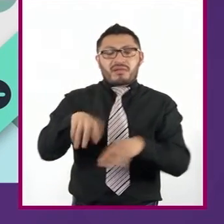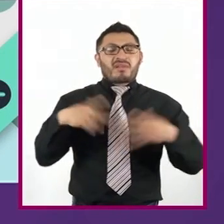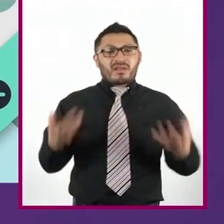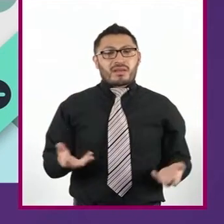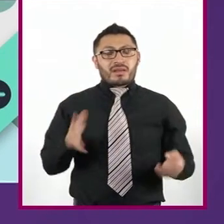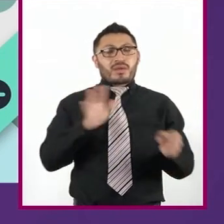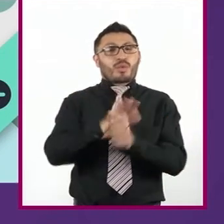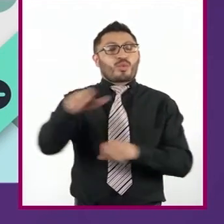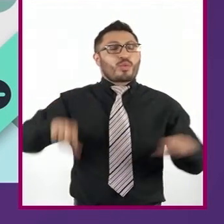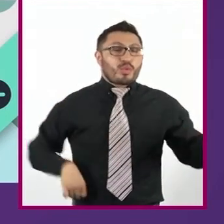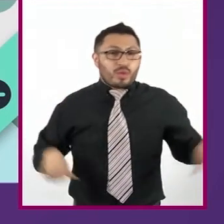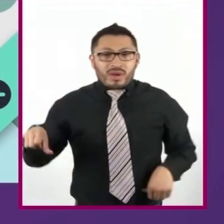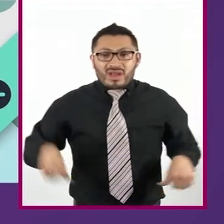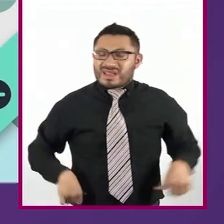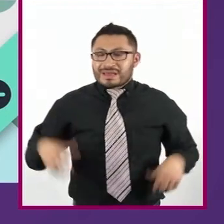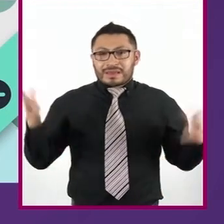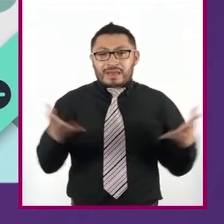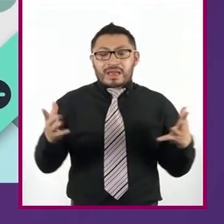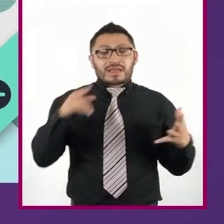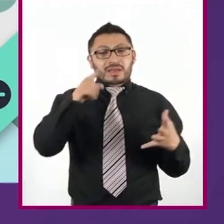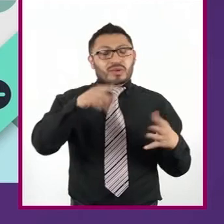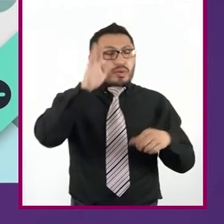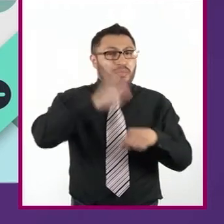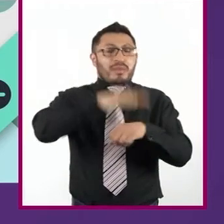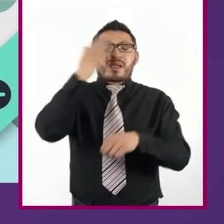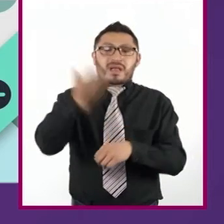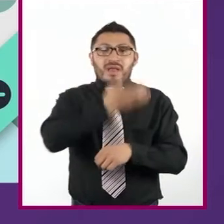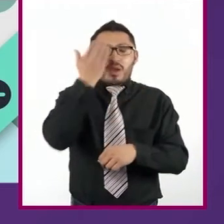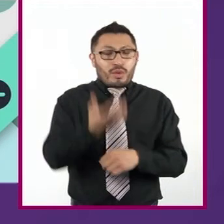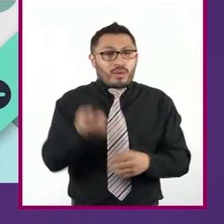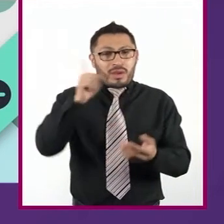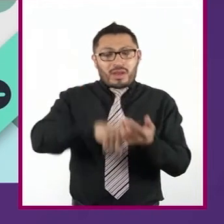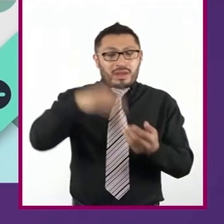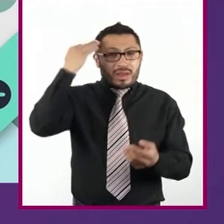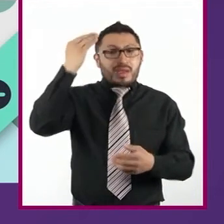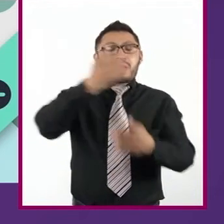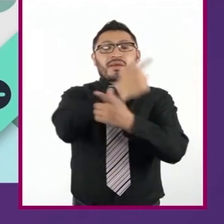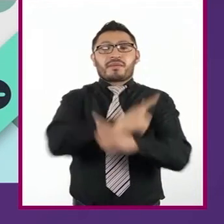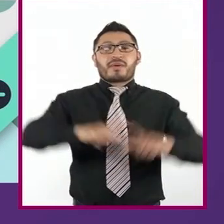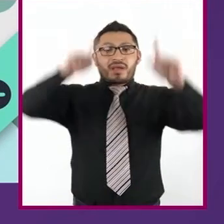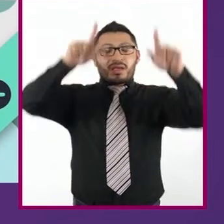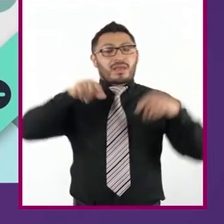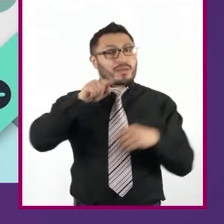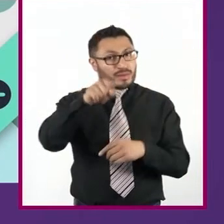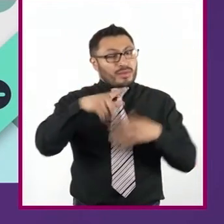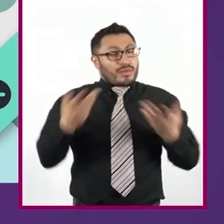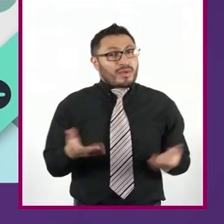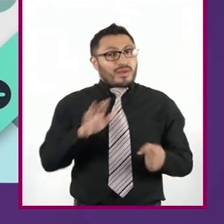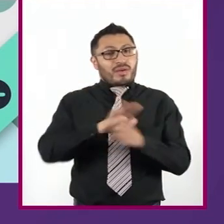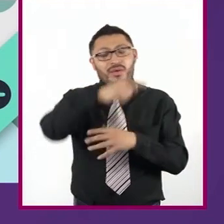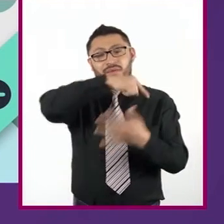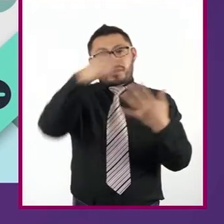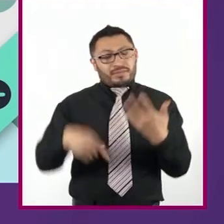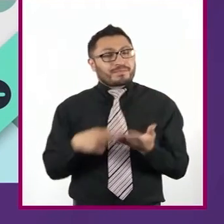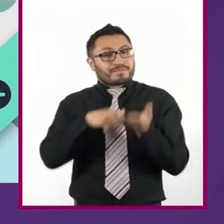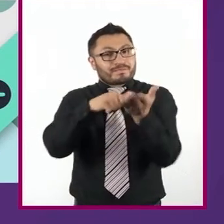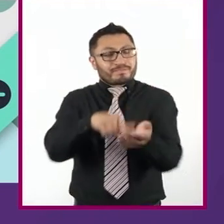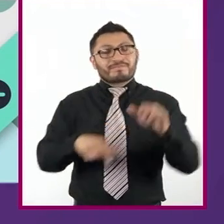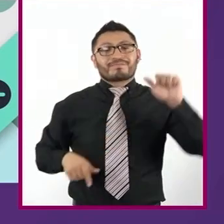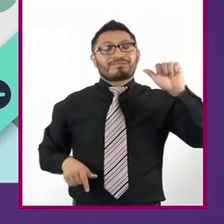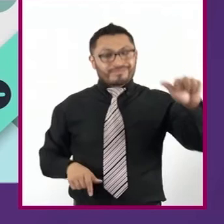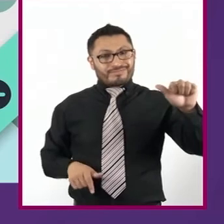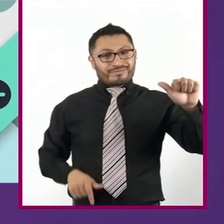¿qué actividad realizas con mayor frecuencia en tu tiempo libre? Con las siguientes opciones. Inciso